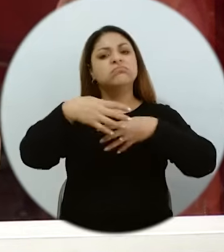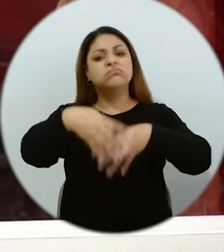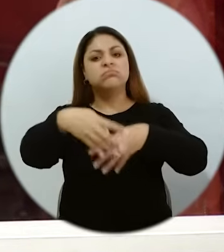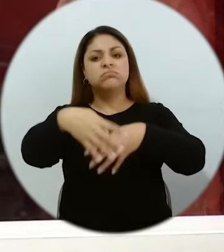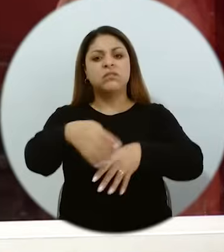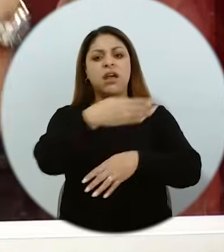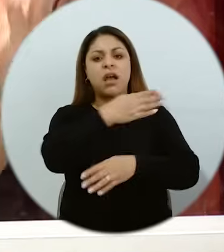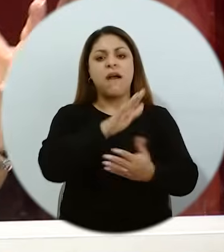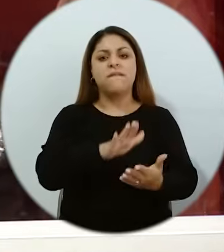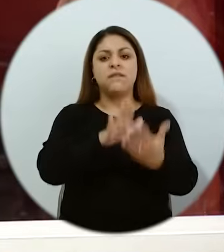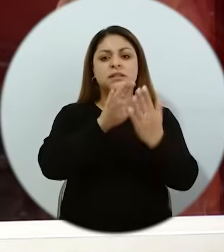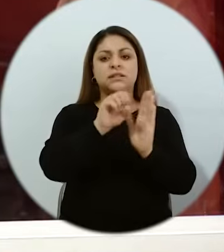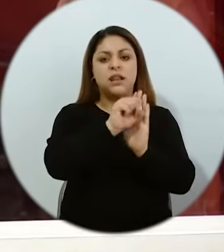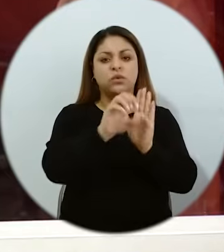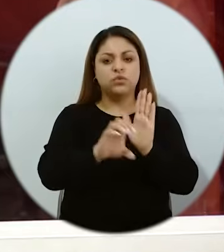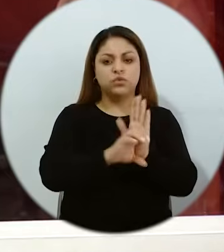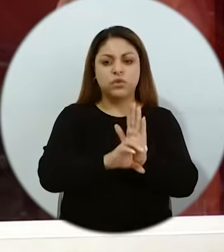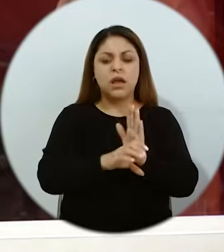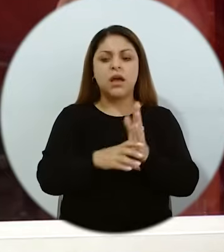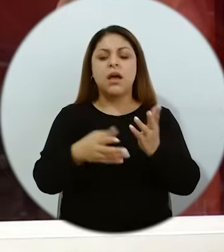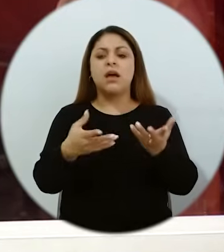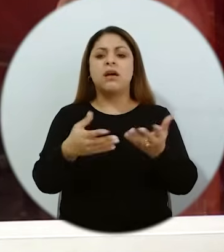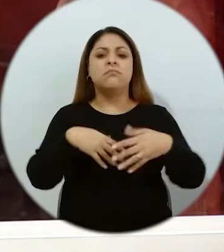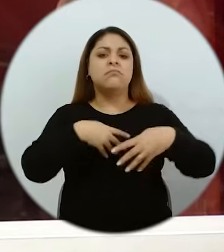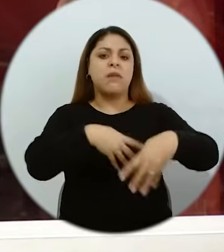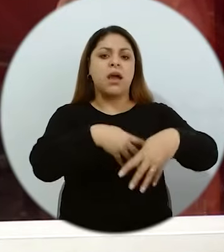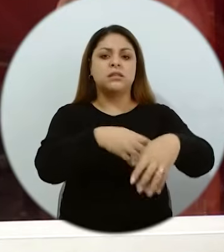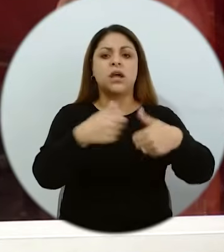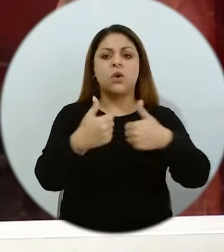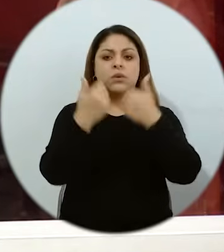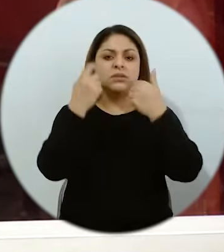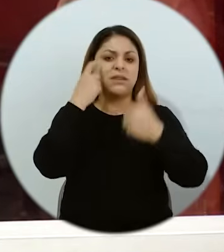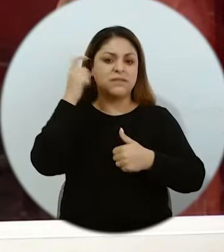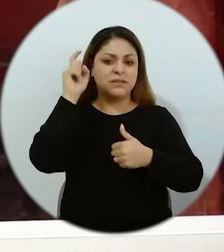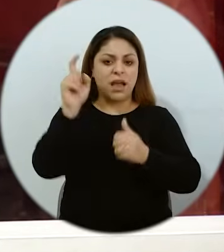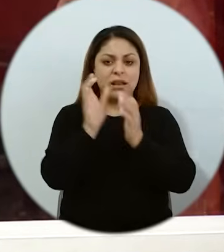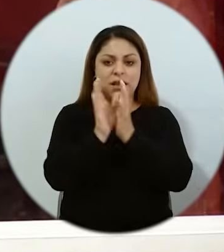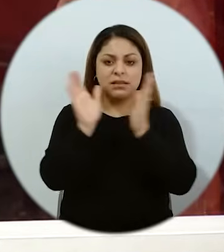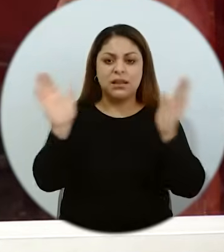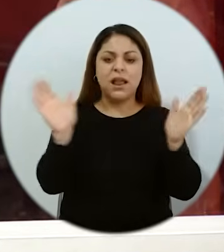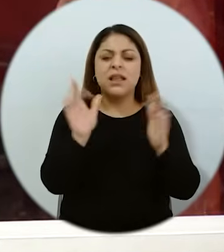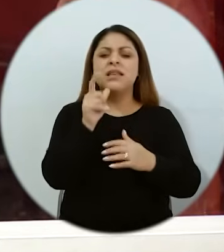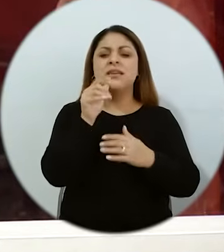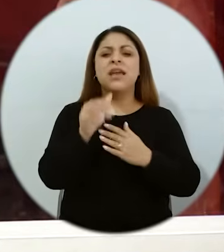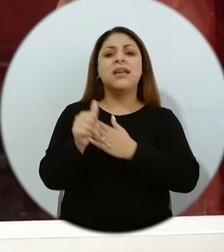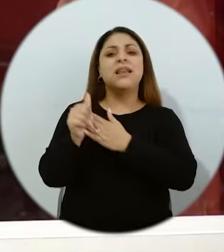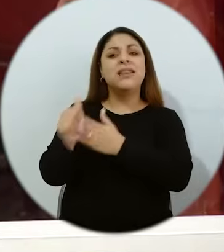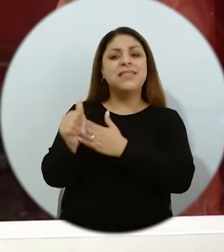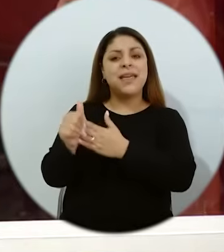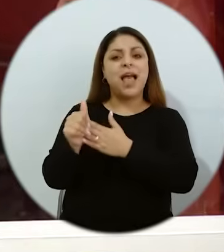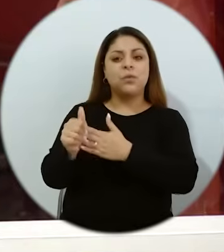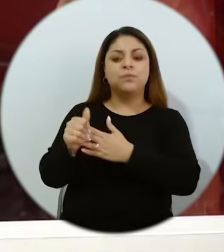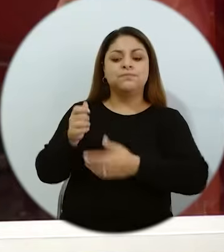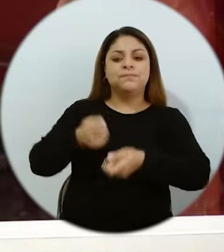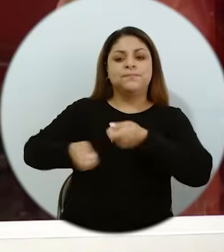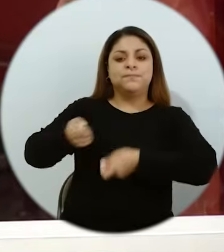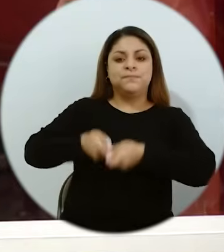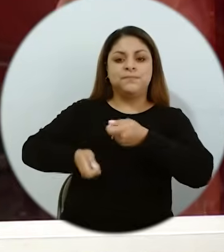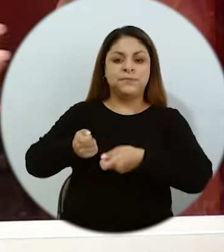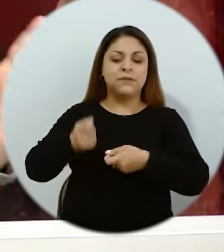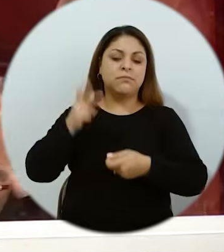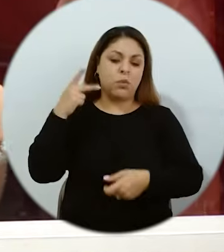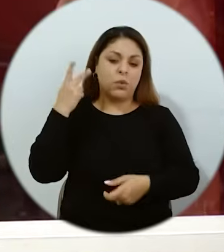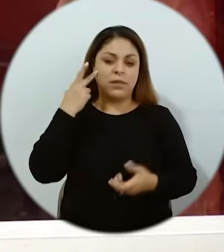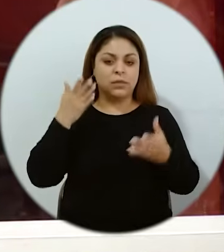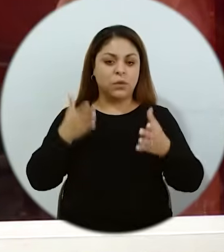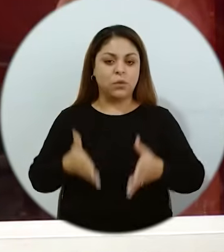Sala Constitucional, marchas contra el fiscal general, que son lideradas por actores políticos, ¿verdad? Ojo, no